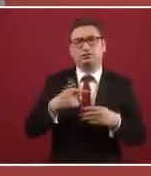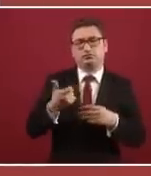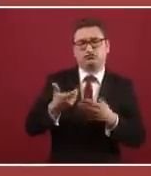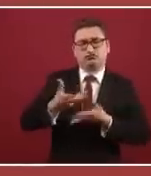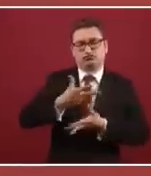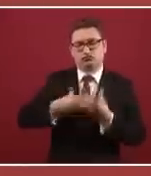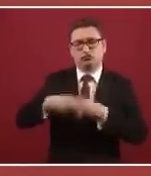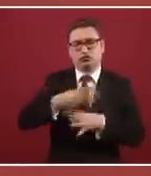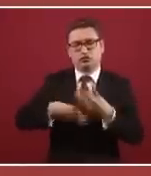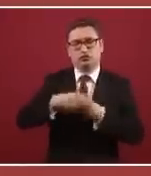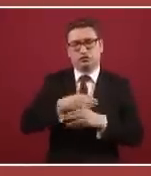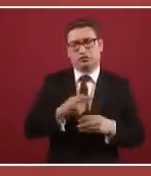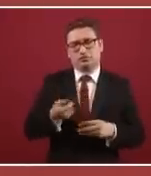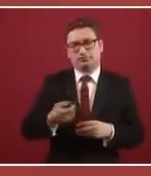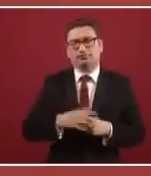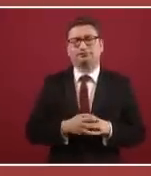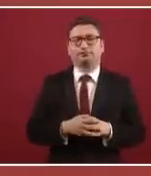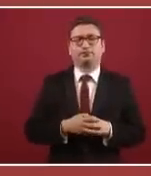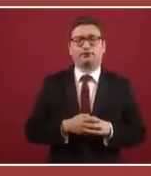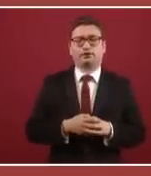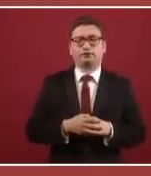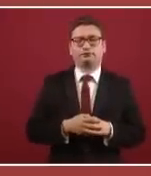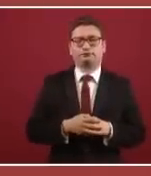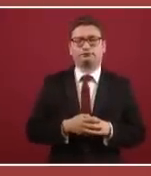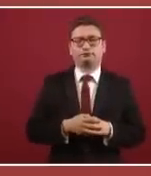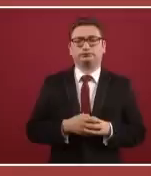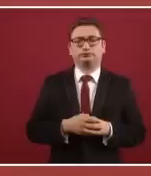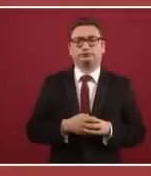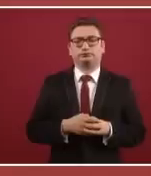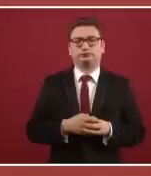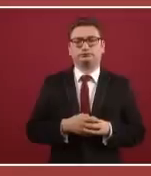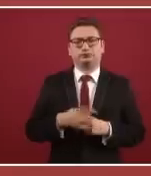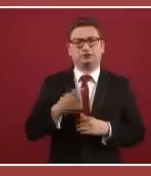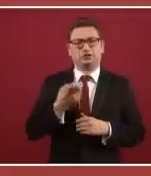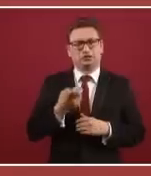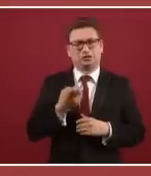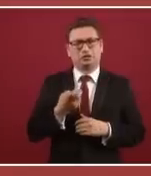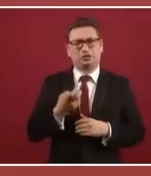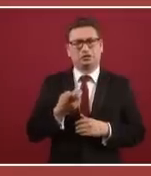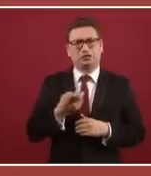ingresos. Esto yo lo considero